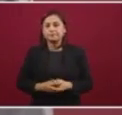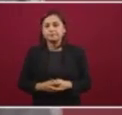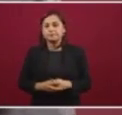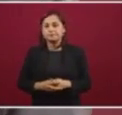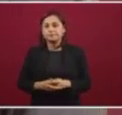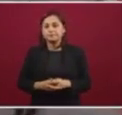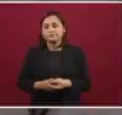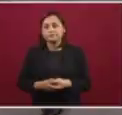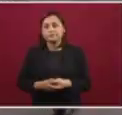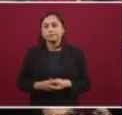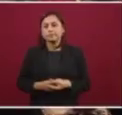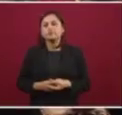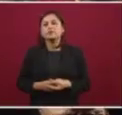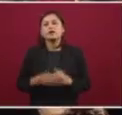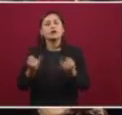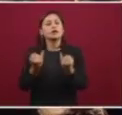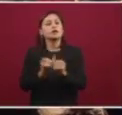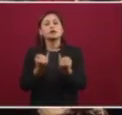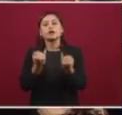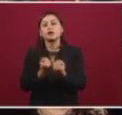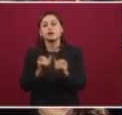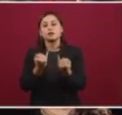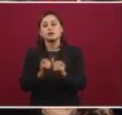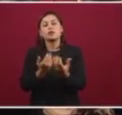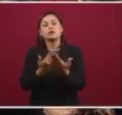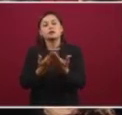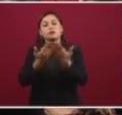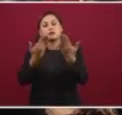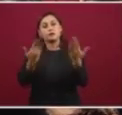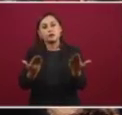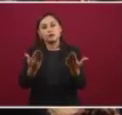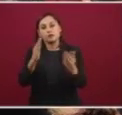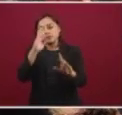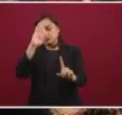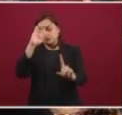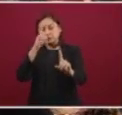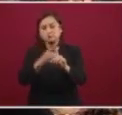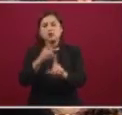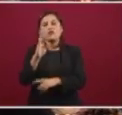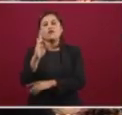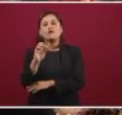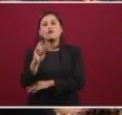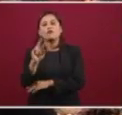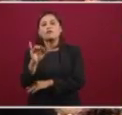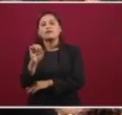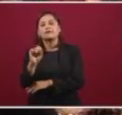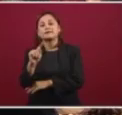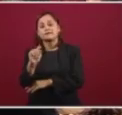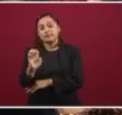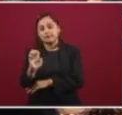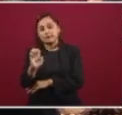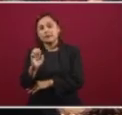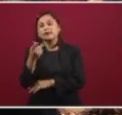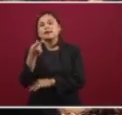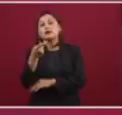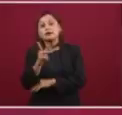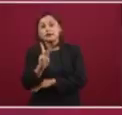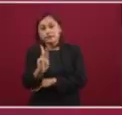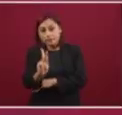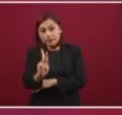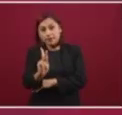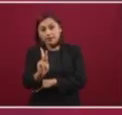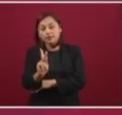para el caso del FOVISSSTE, pero hace falta la